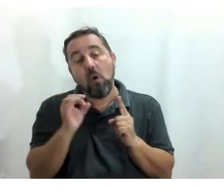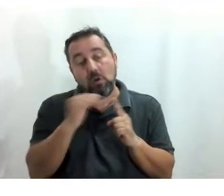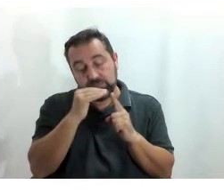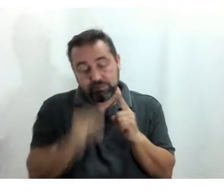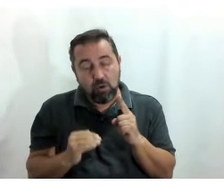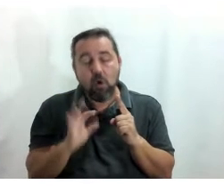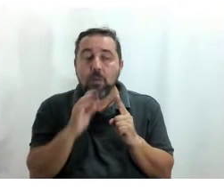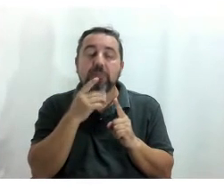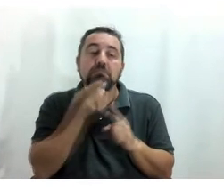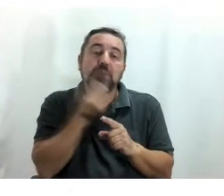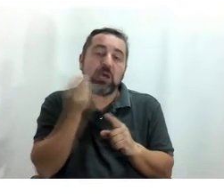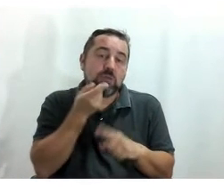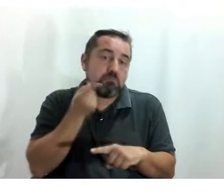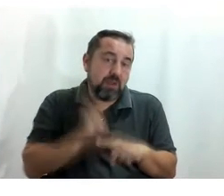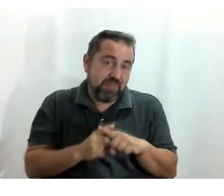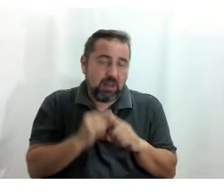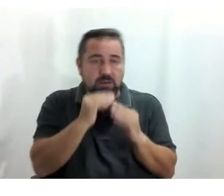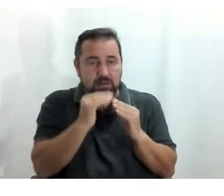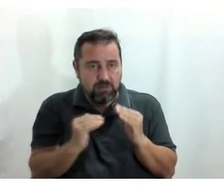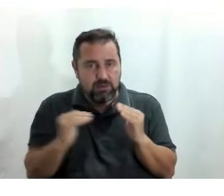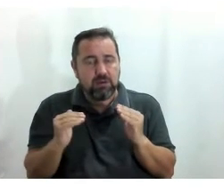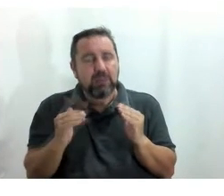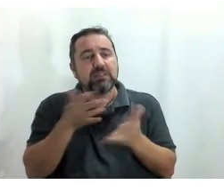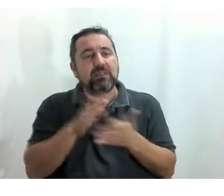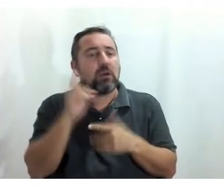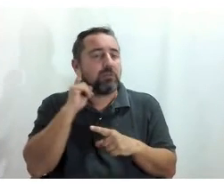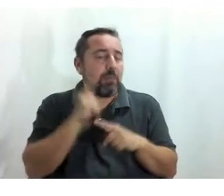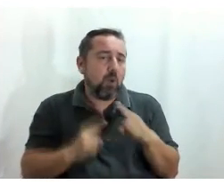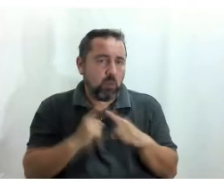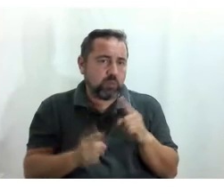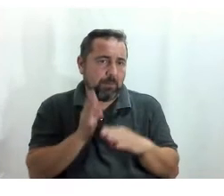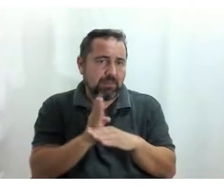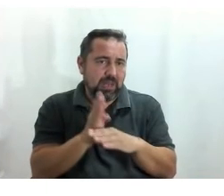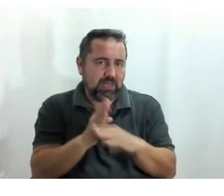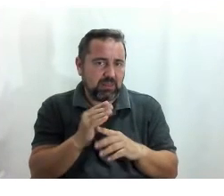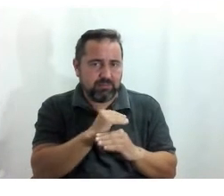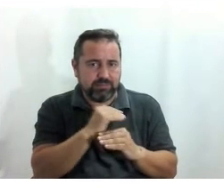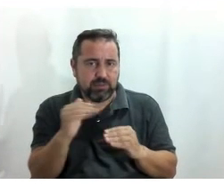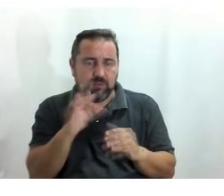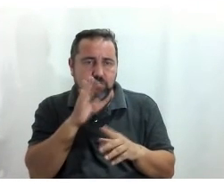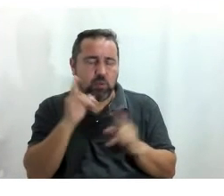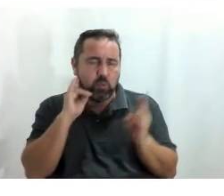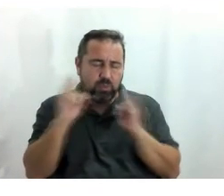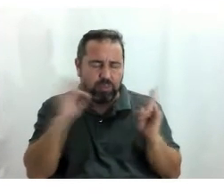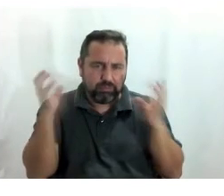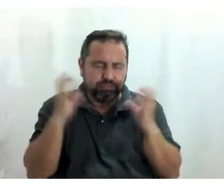una mejoría parcial y convertirse en una sordera, una hipoacusia permanente por exposición al